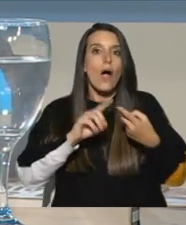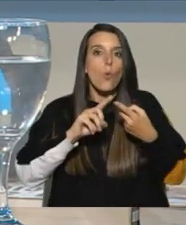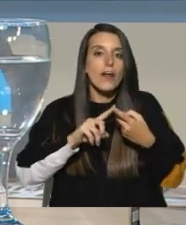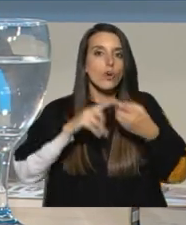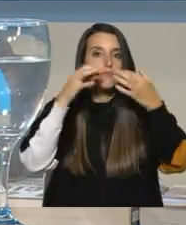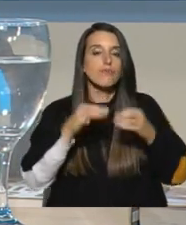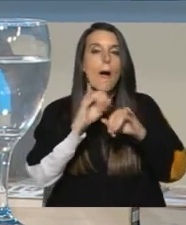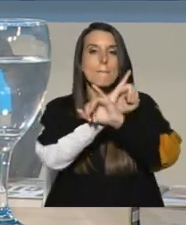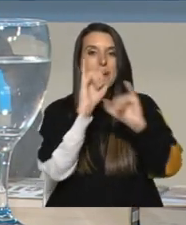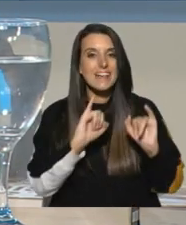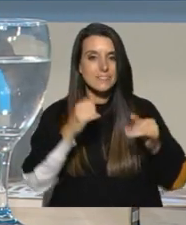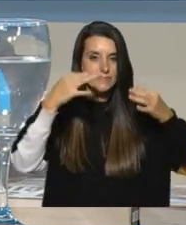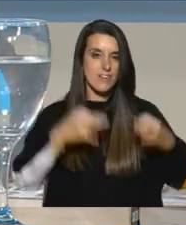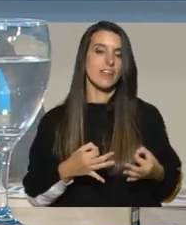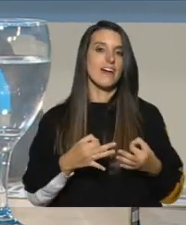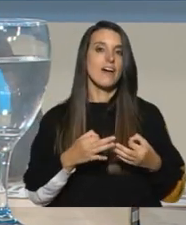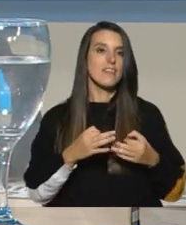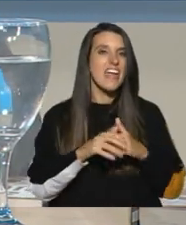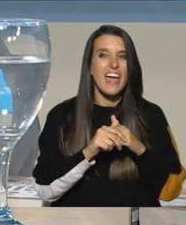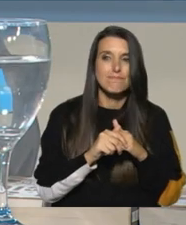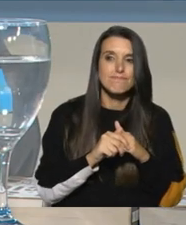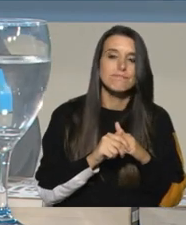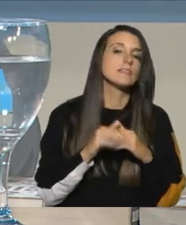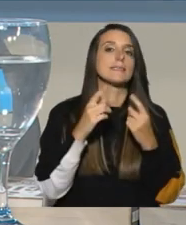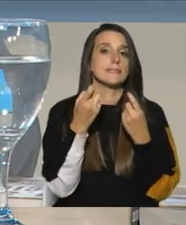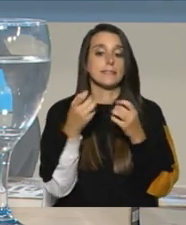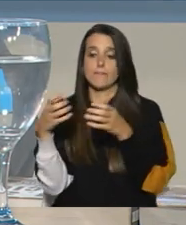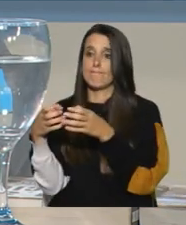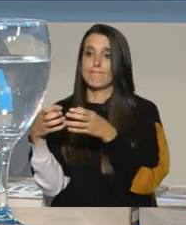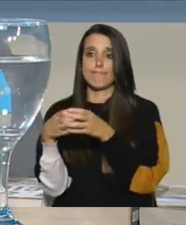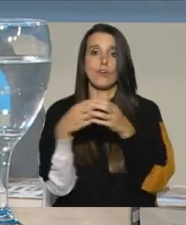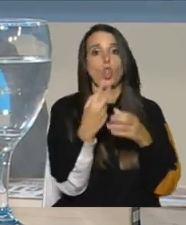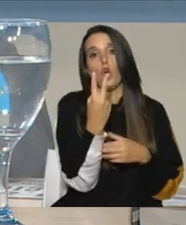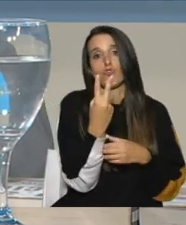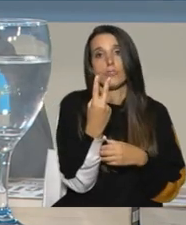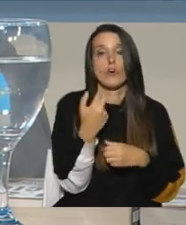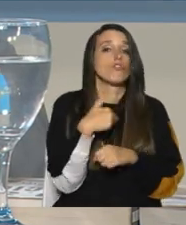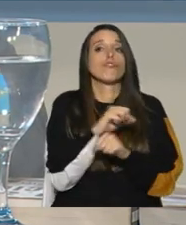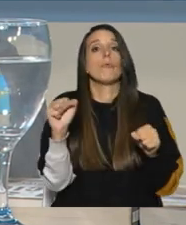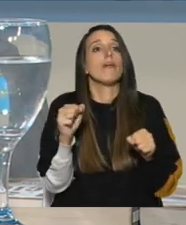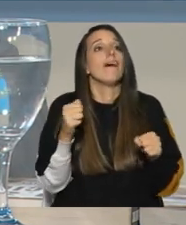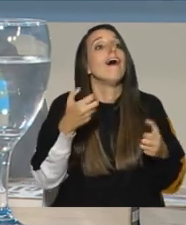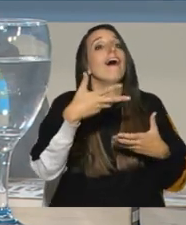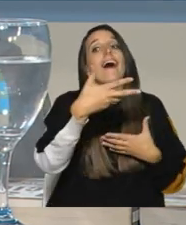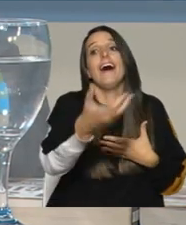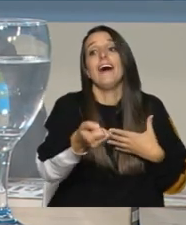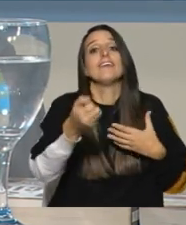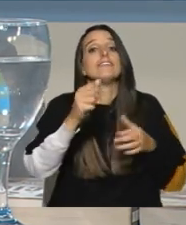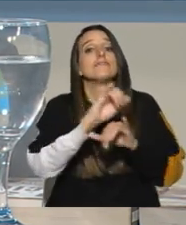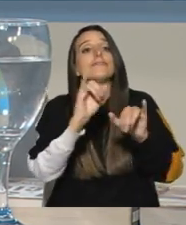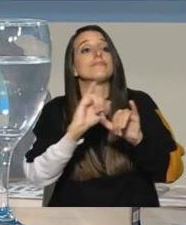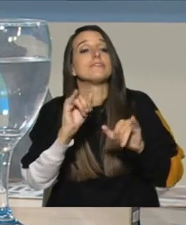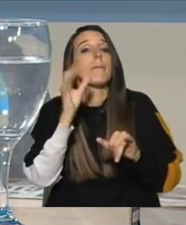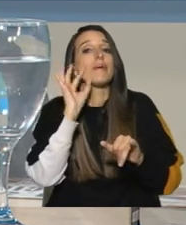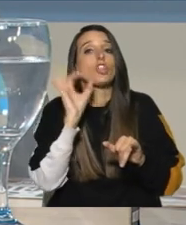de paz y de reconciliación tiene que haber dos partes como mínimo. Porque yo puedo ir tirando puente y tratando de que me reciban